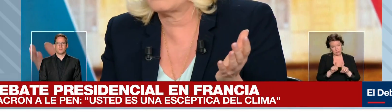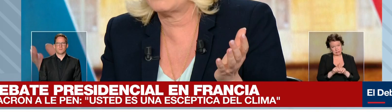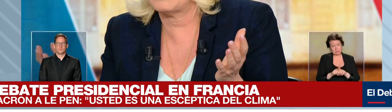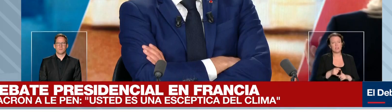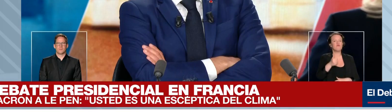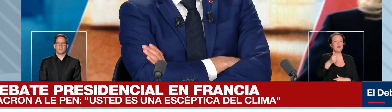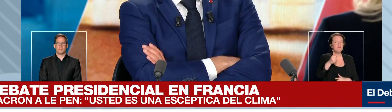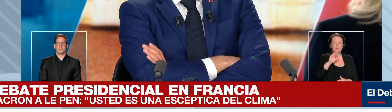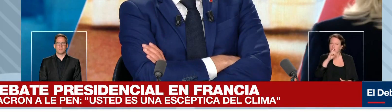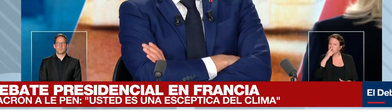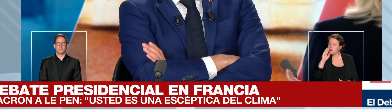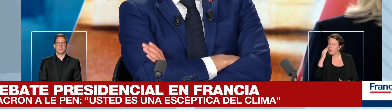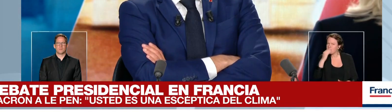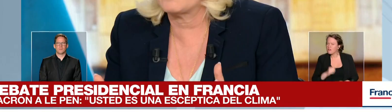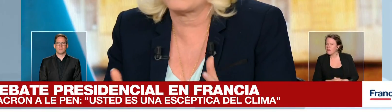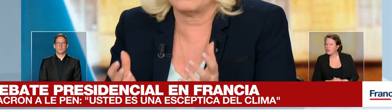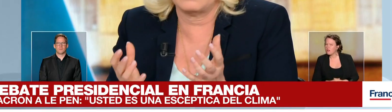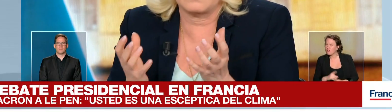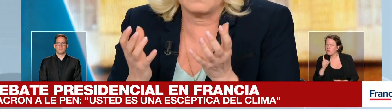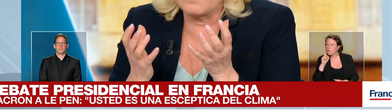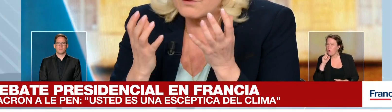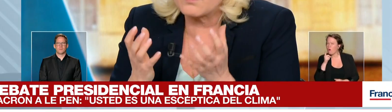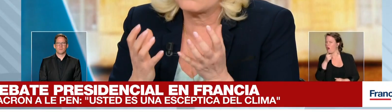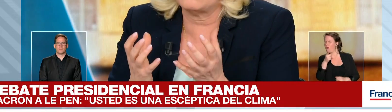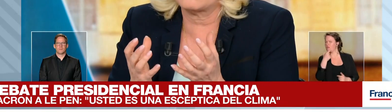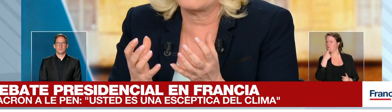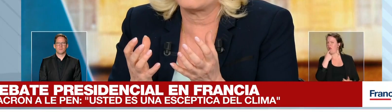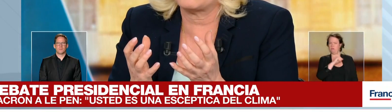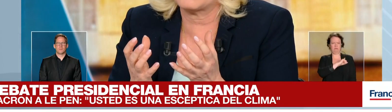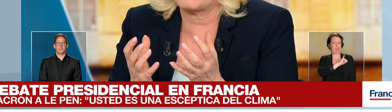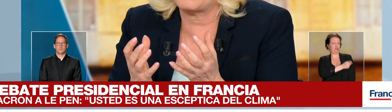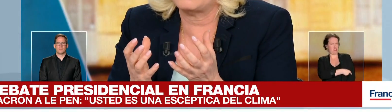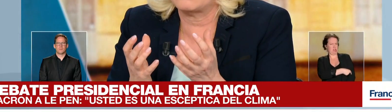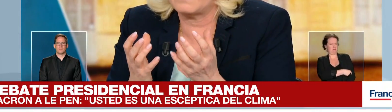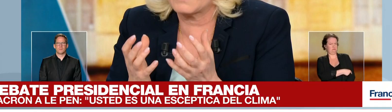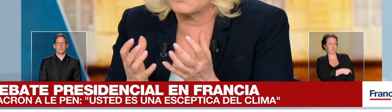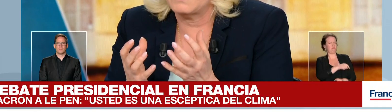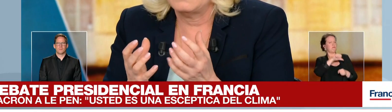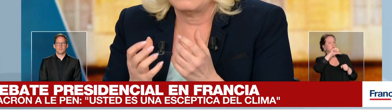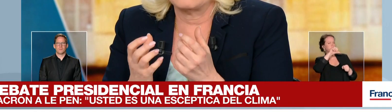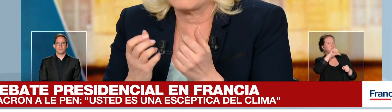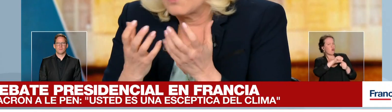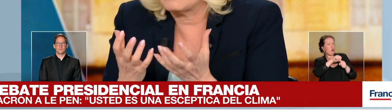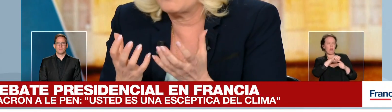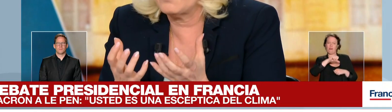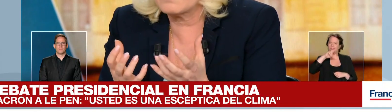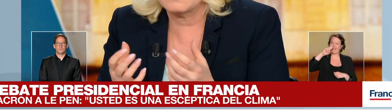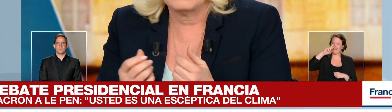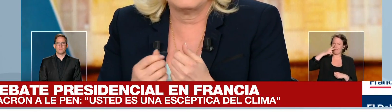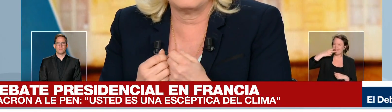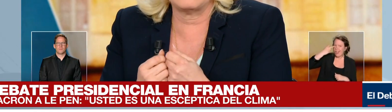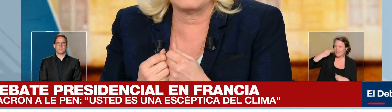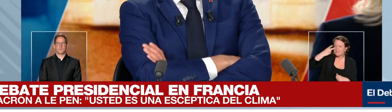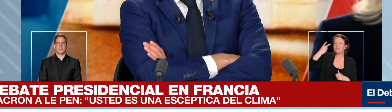segundo es su cambio de posición sobre la energía, por ejemplo, que es un elemento estructurante del futuro